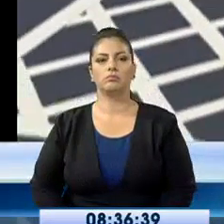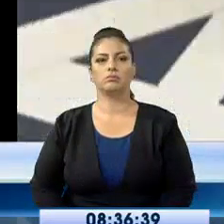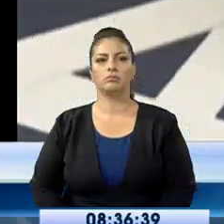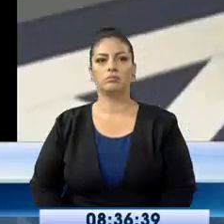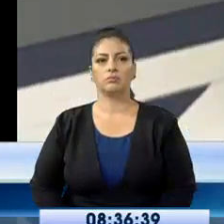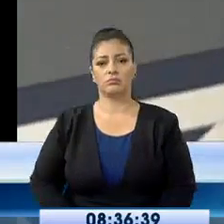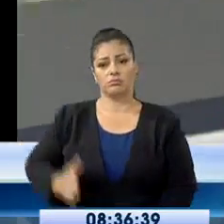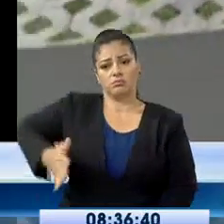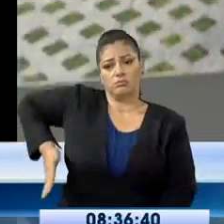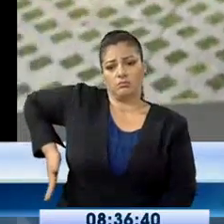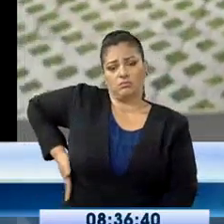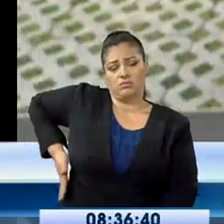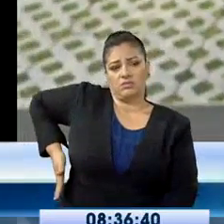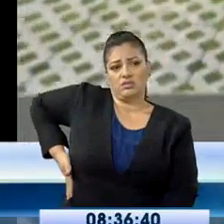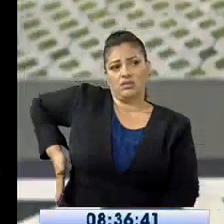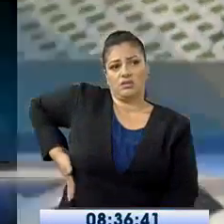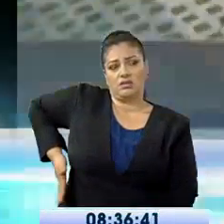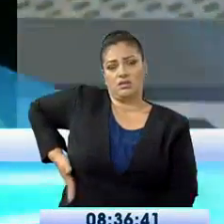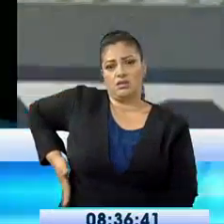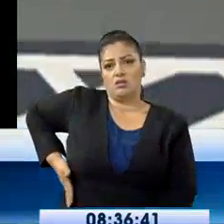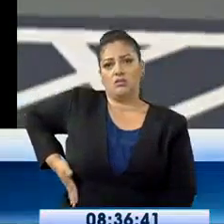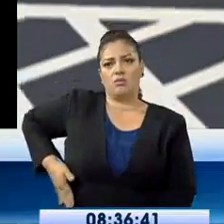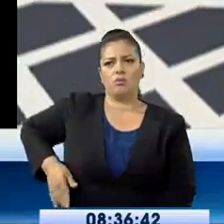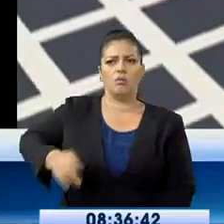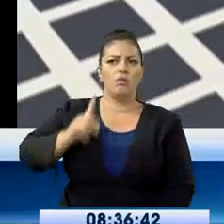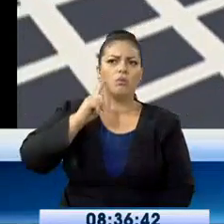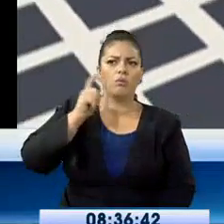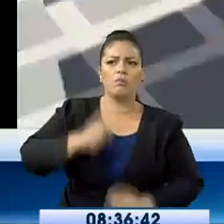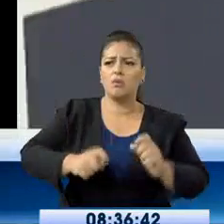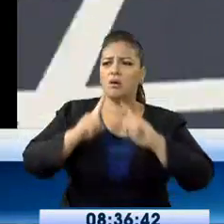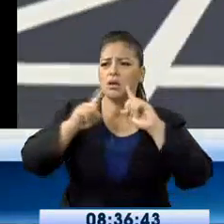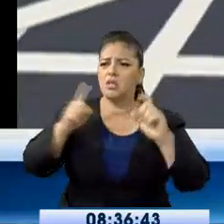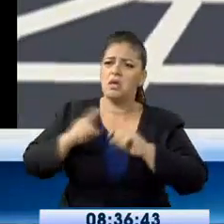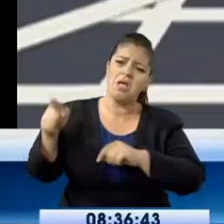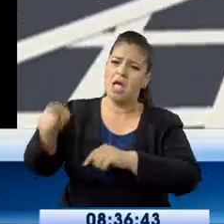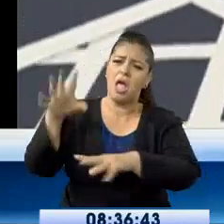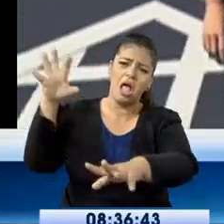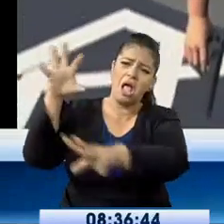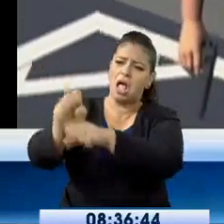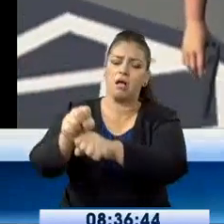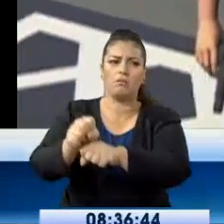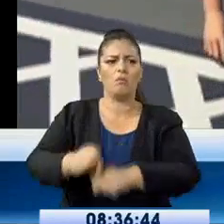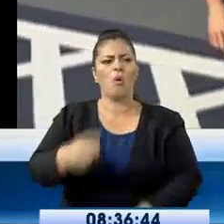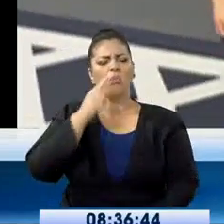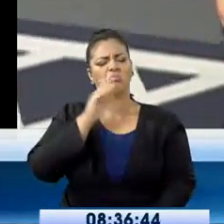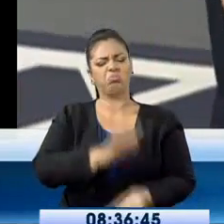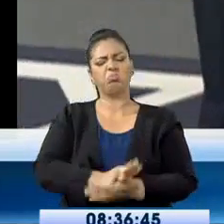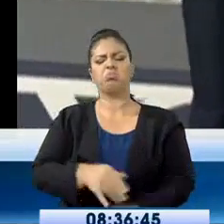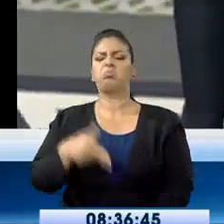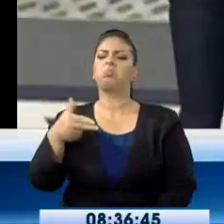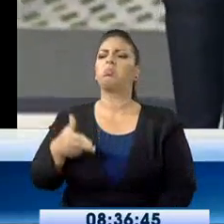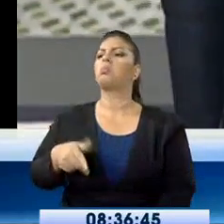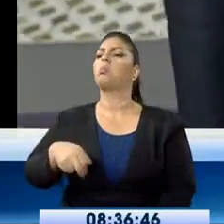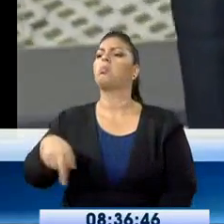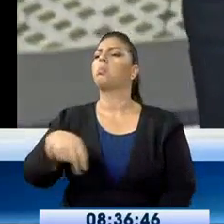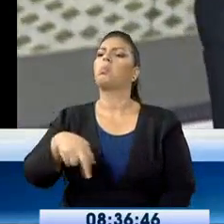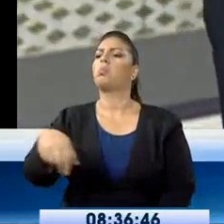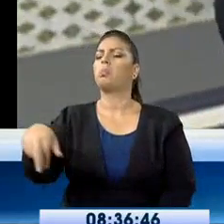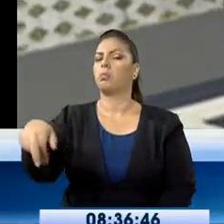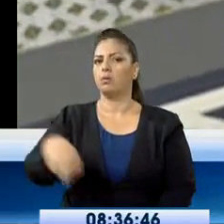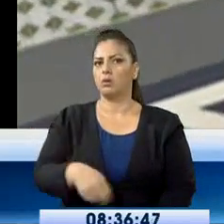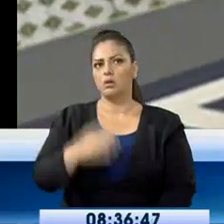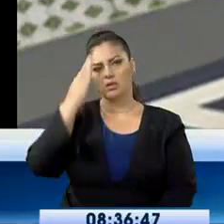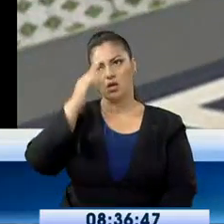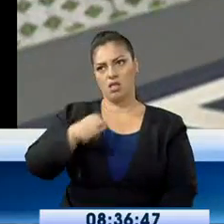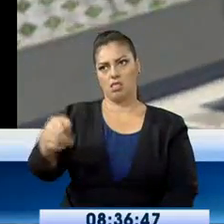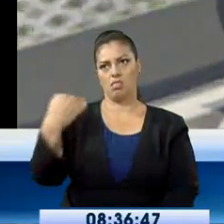por el riñón. Ahí decían, cójalo, cójalo, pero dicen que salió caminando, yo no sé. Pero dice que nadie lo pudo coger porque él iba